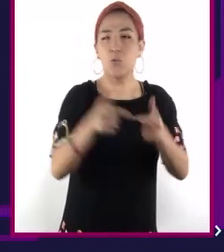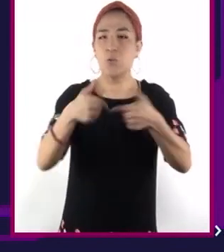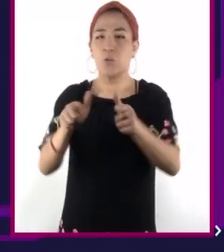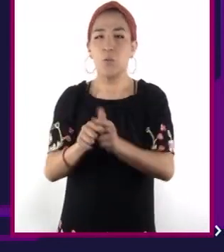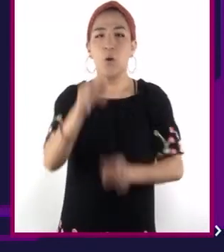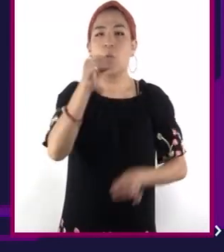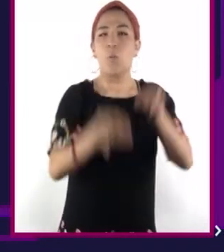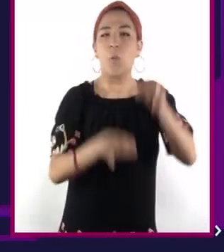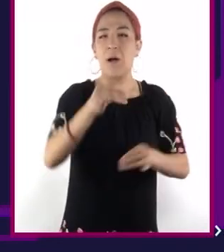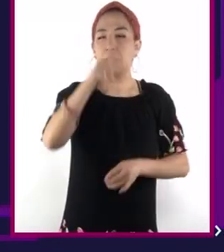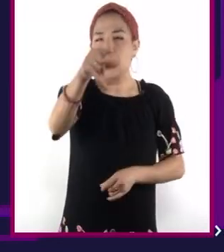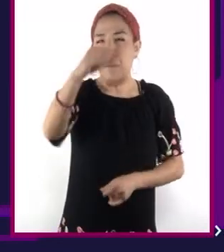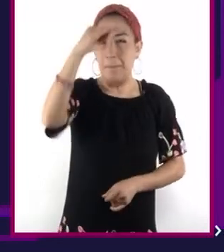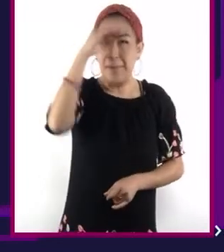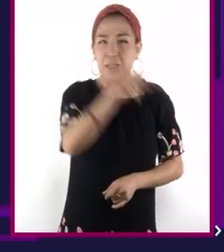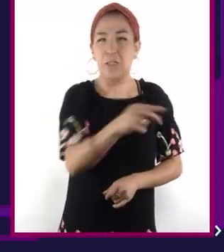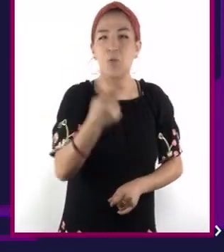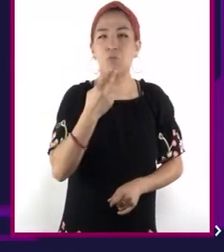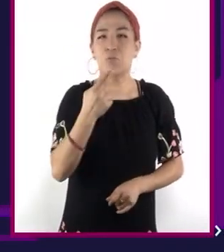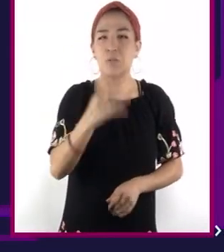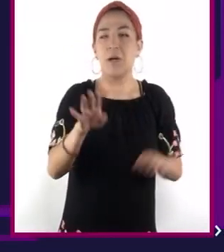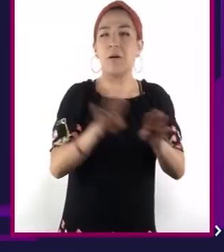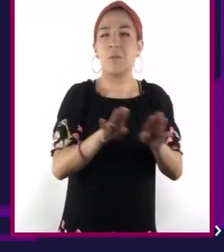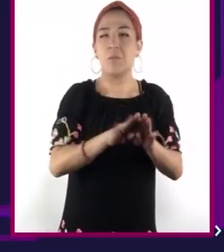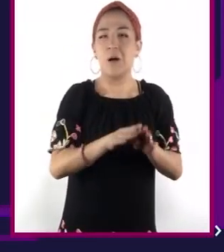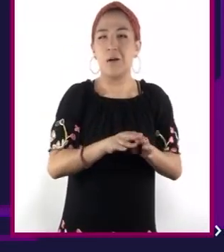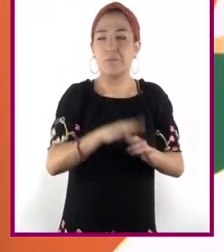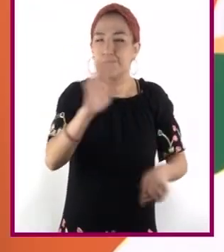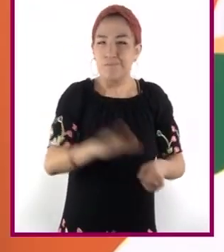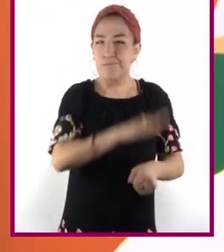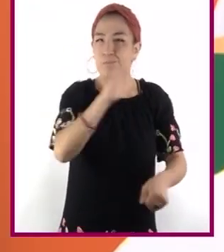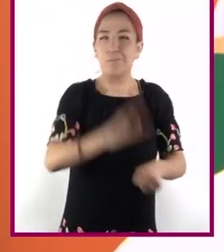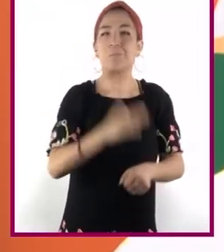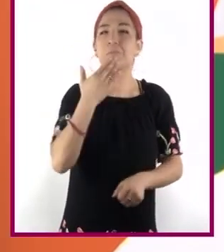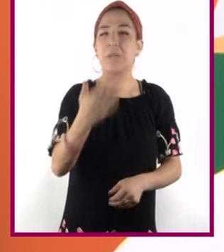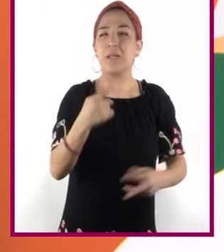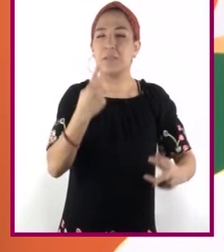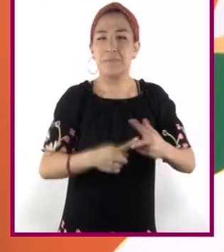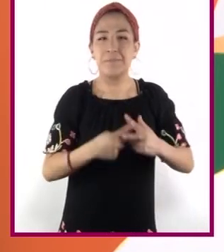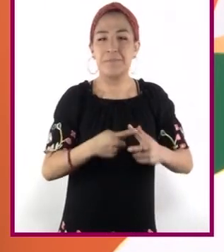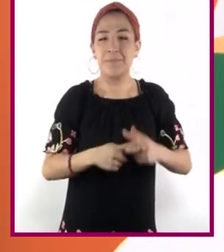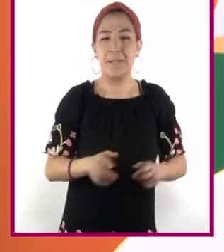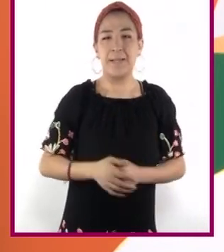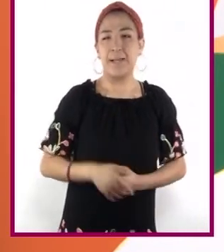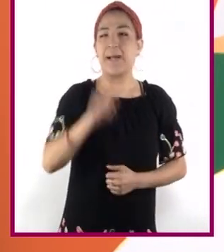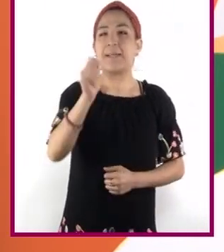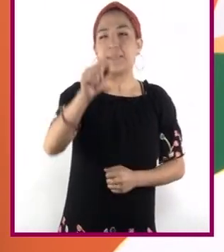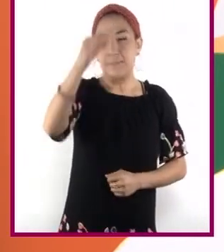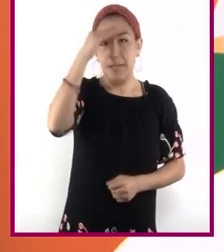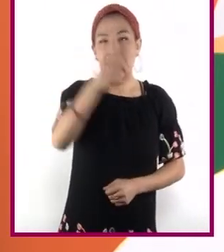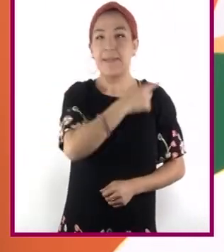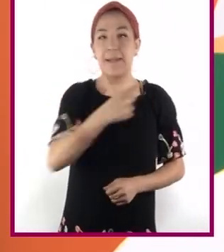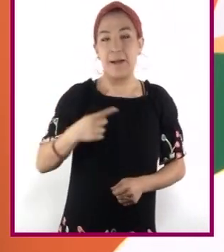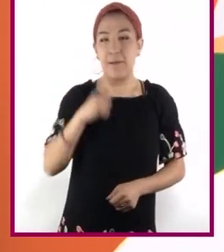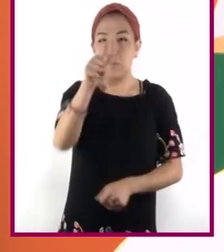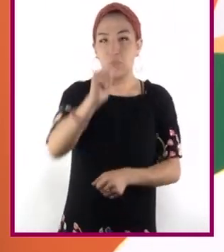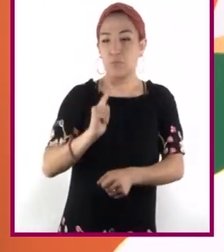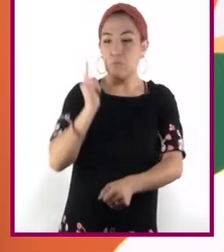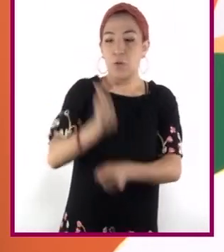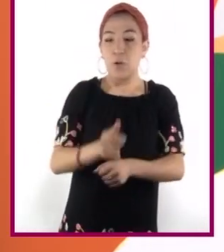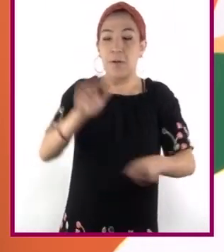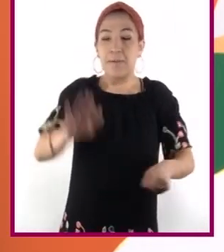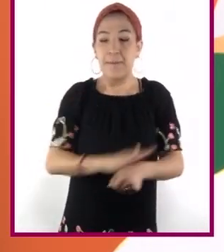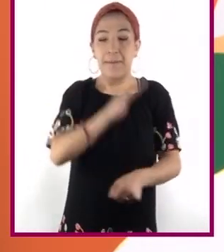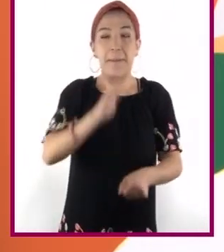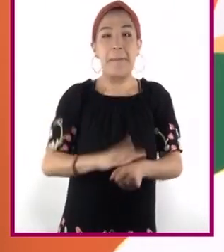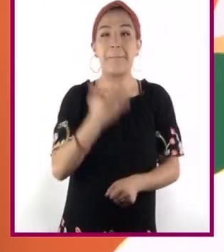jueces piensas que utiliza instrumentos más precisos? Uno de los criterios para determinar la precisión